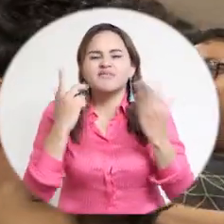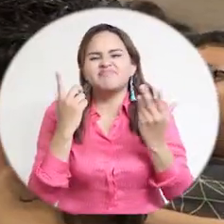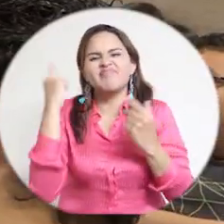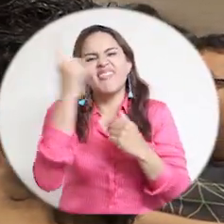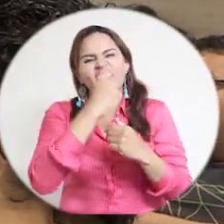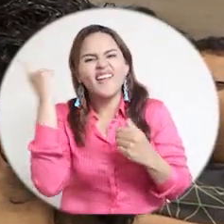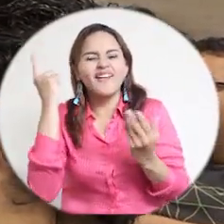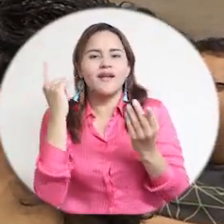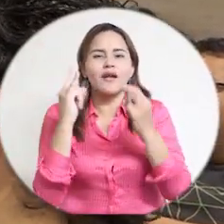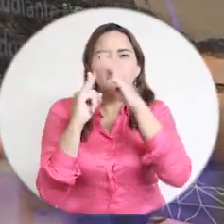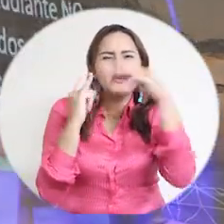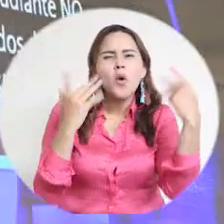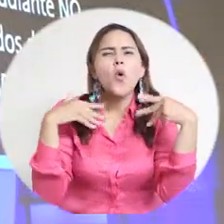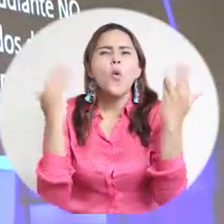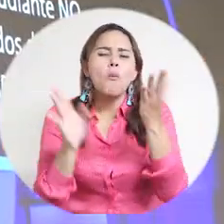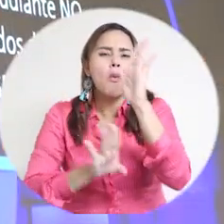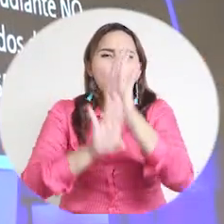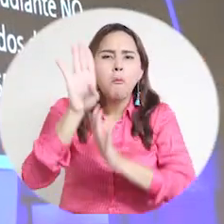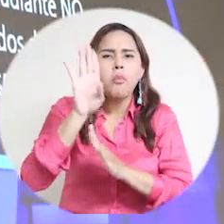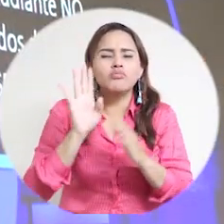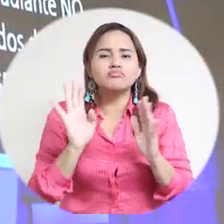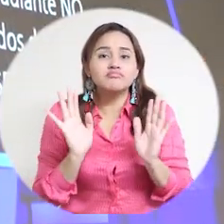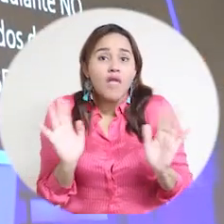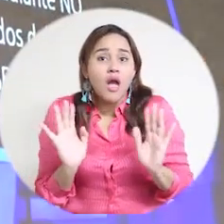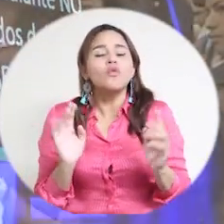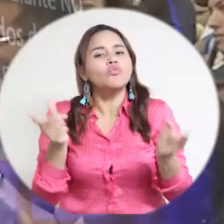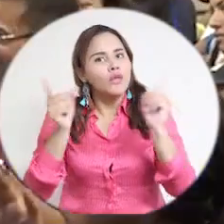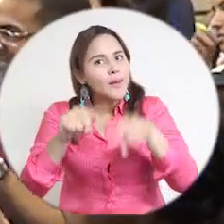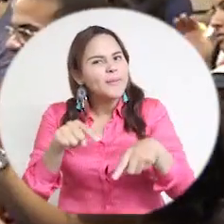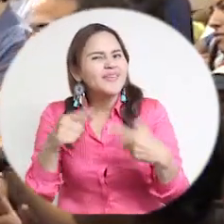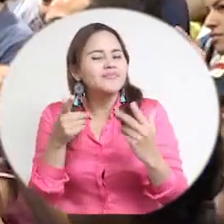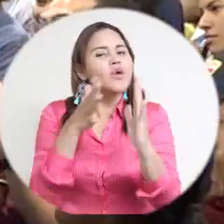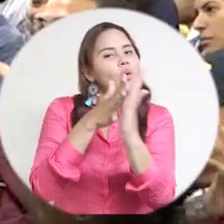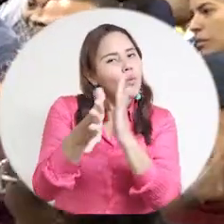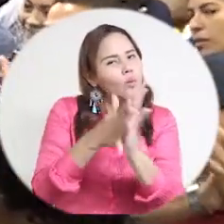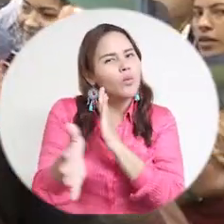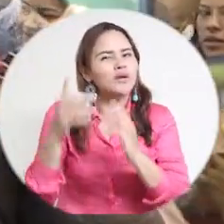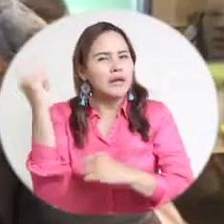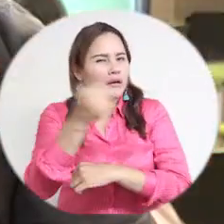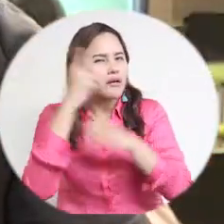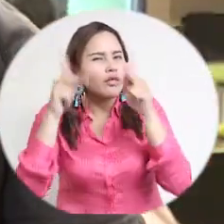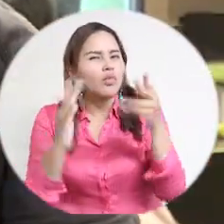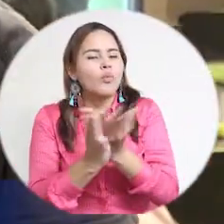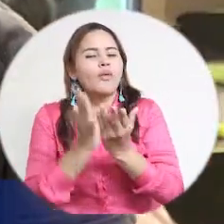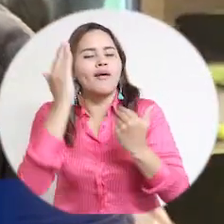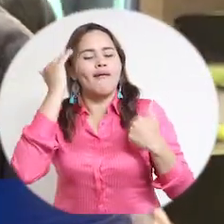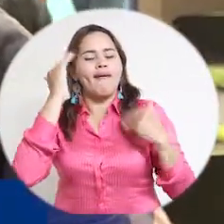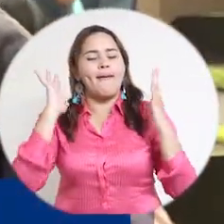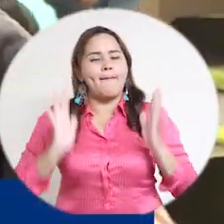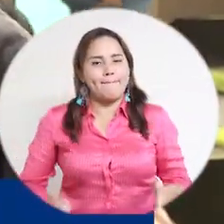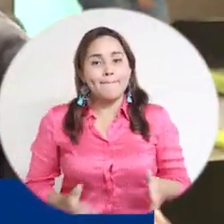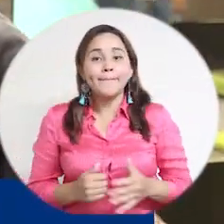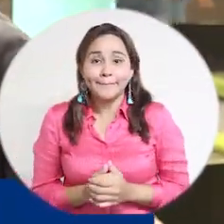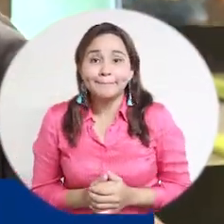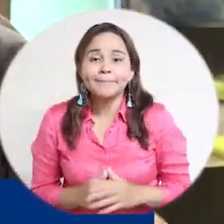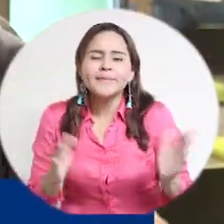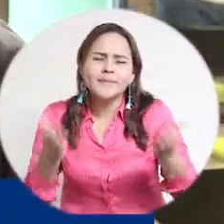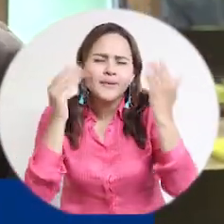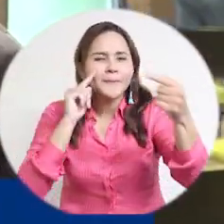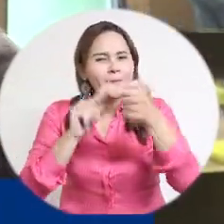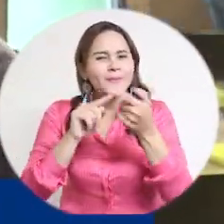la universidad, sino que le gusta como comunicárselo a los estudiantes. Gratificante para nosotros los estudiantes